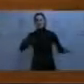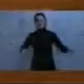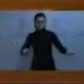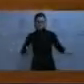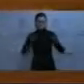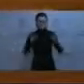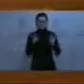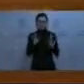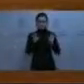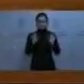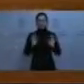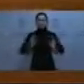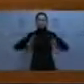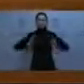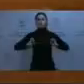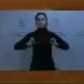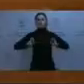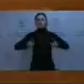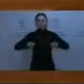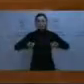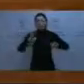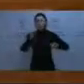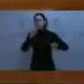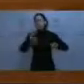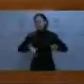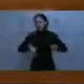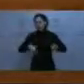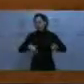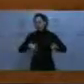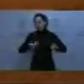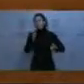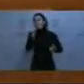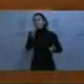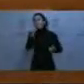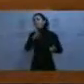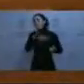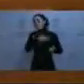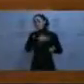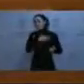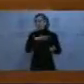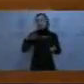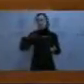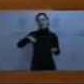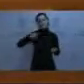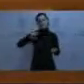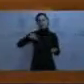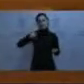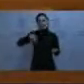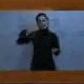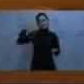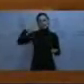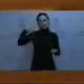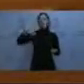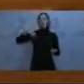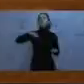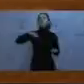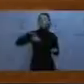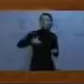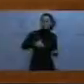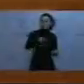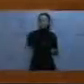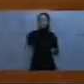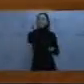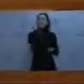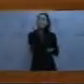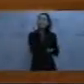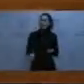impulsada por el Gobierno, fíjense la palabra que les voy a pronunciar, que presidía y que preside Mariano Rajoy. Por